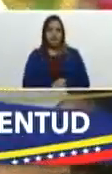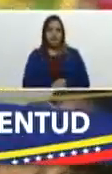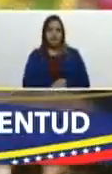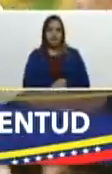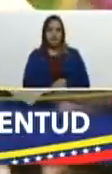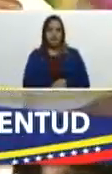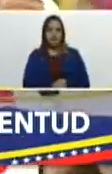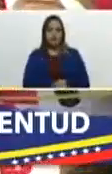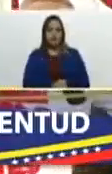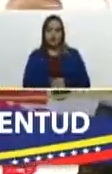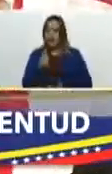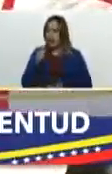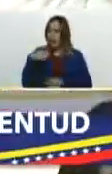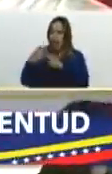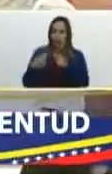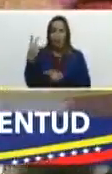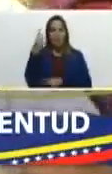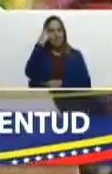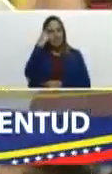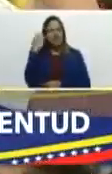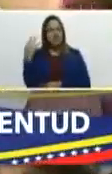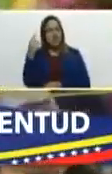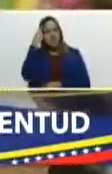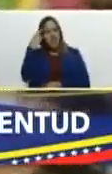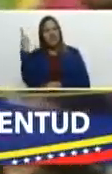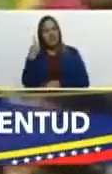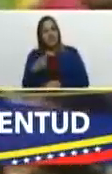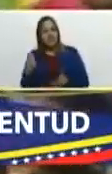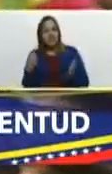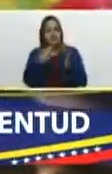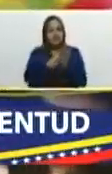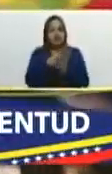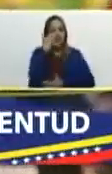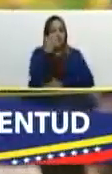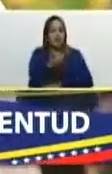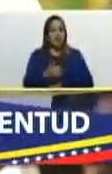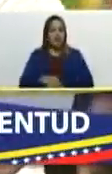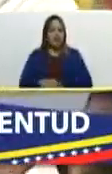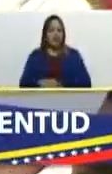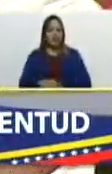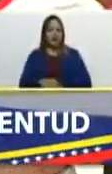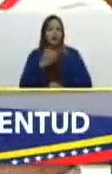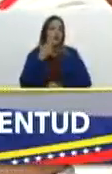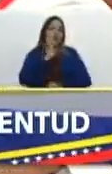nosotros cada 2 días, cada 3 días tenemos que recargar saldo, por ejemplo. Y pero además de eso,